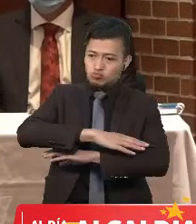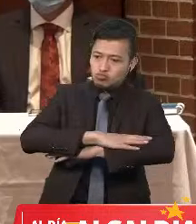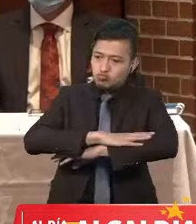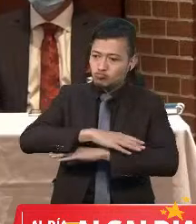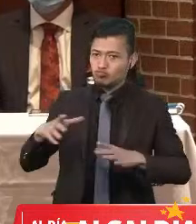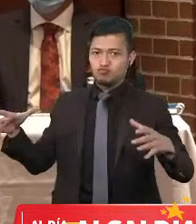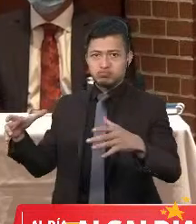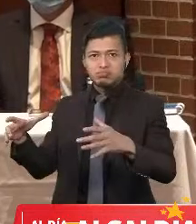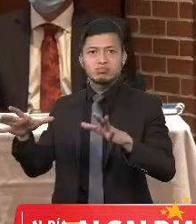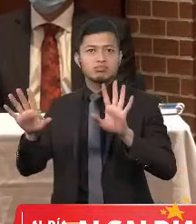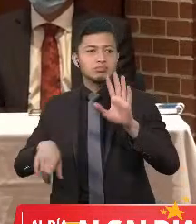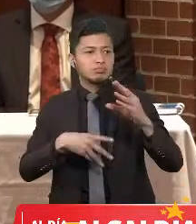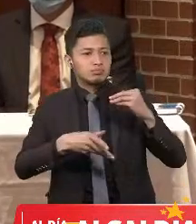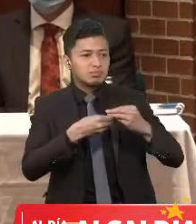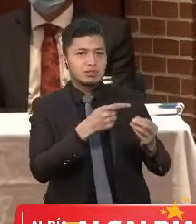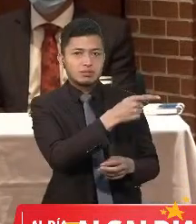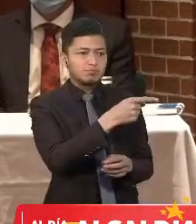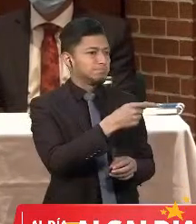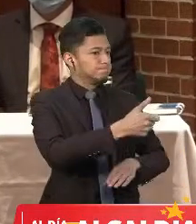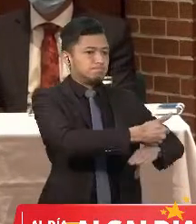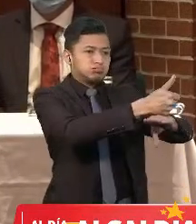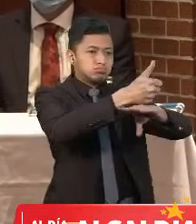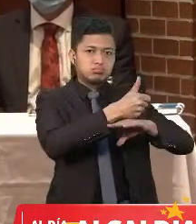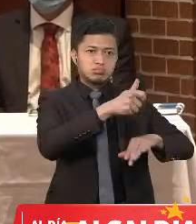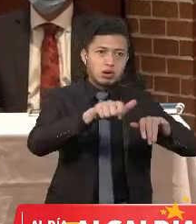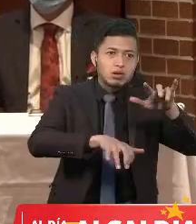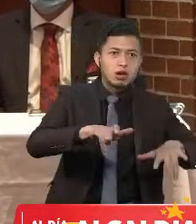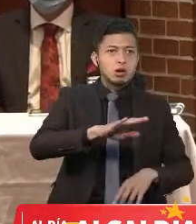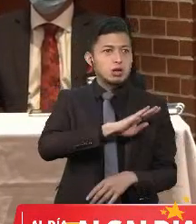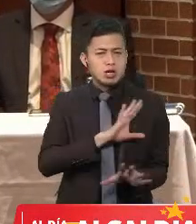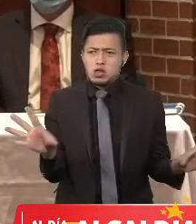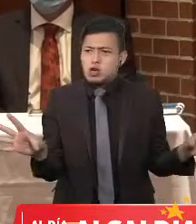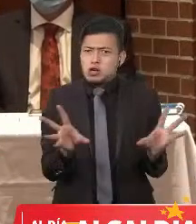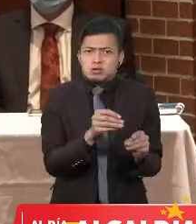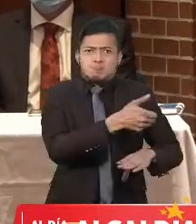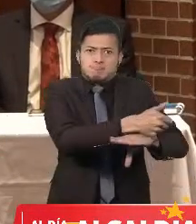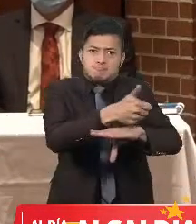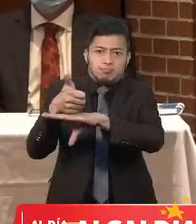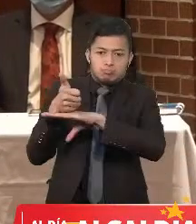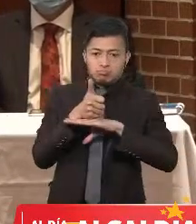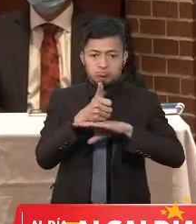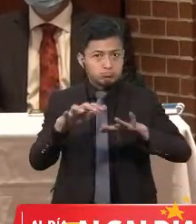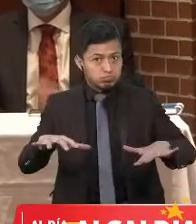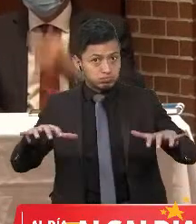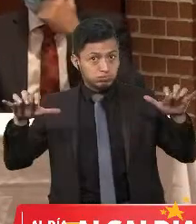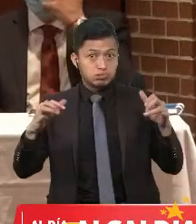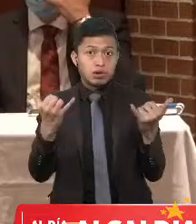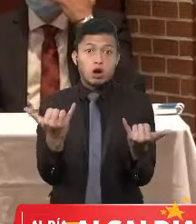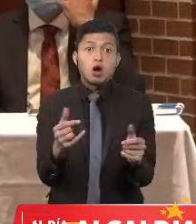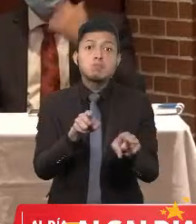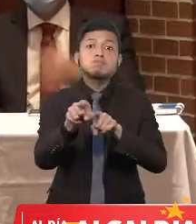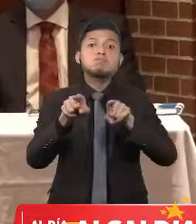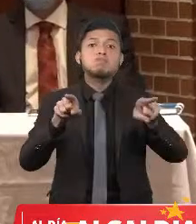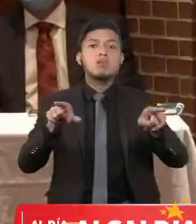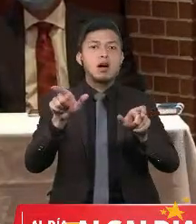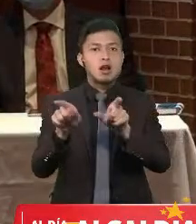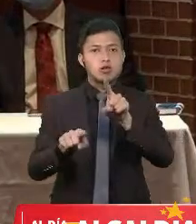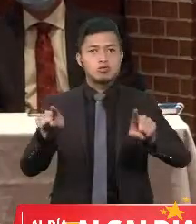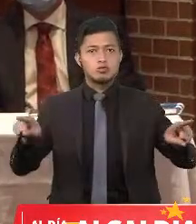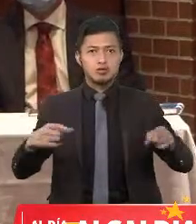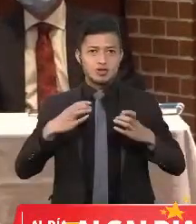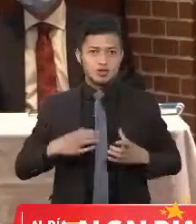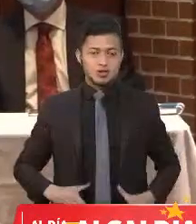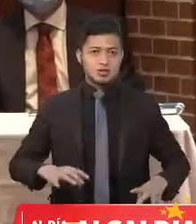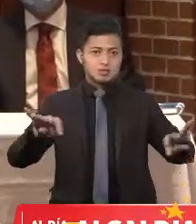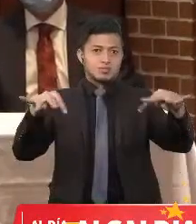demás funcionarios de la entidad que nos acompañan en este día de hoy. Extendemos también el saludo a los ciudadanos que nos siguen a través de la transmisión de Facebook